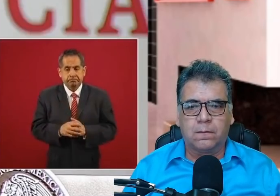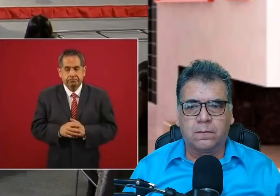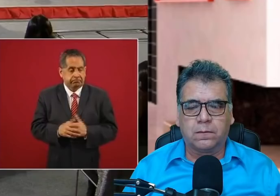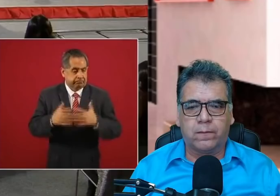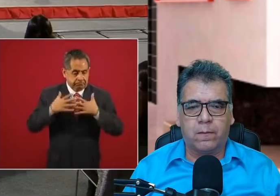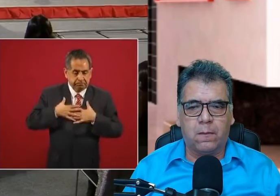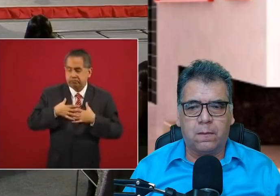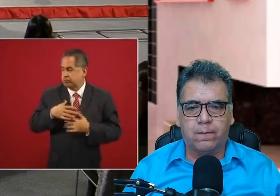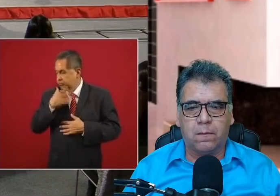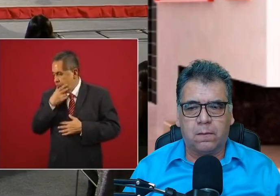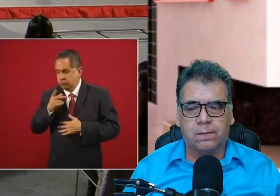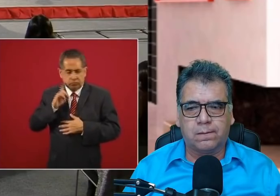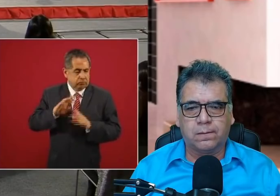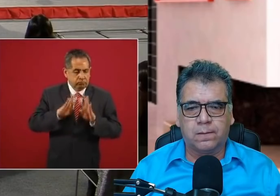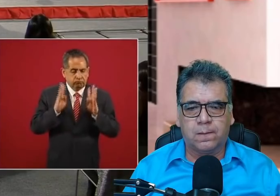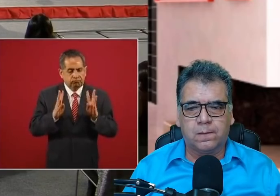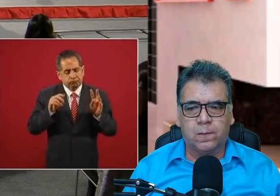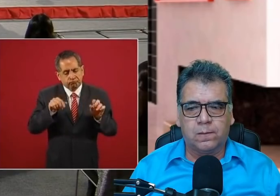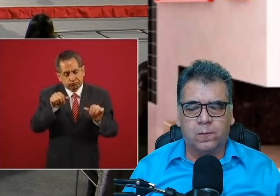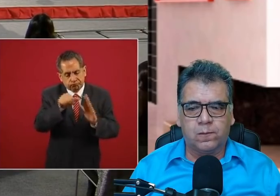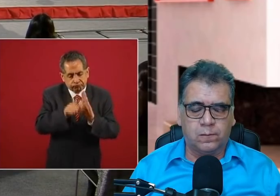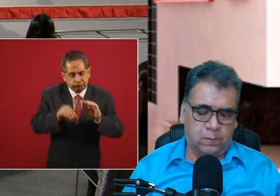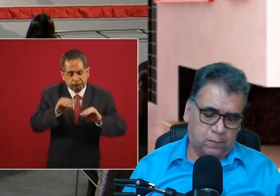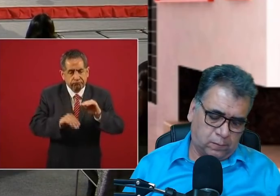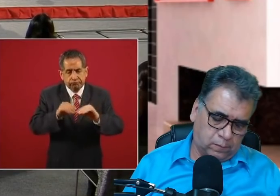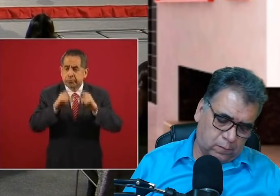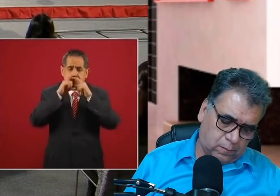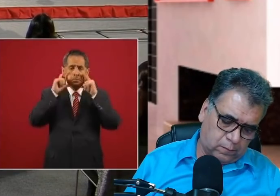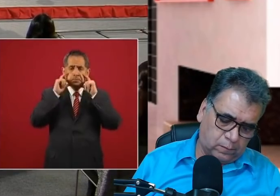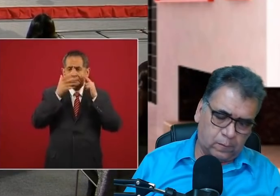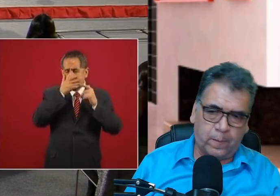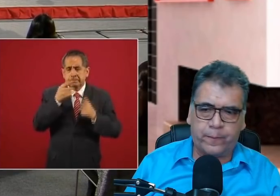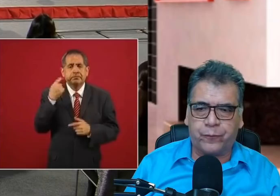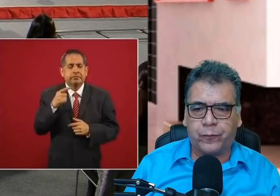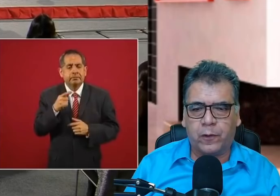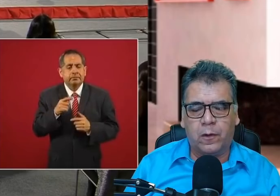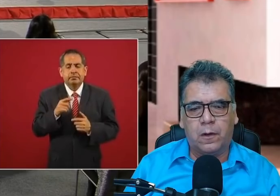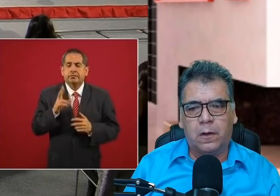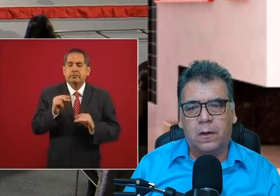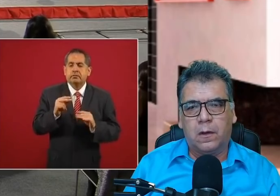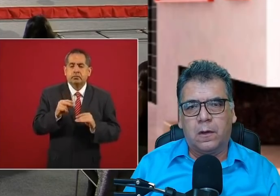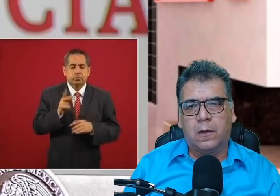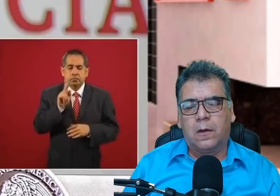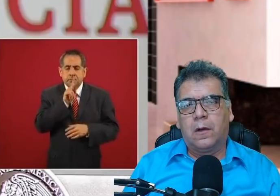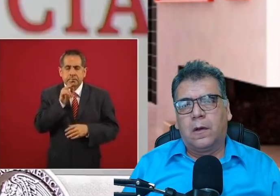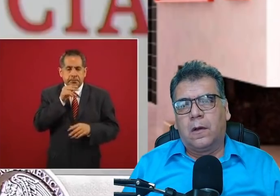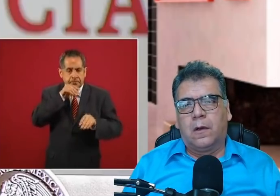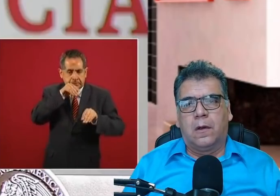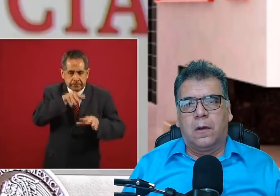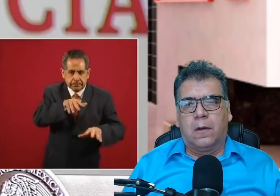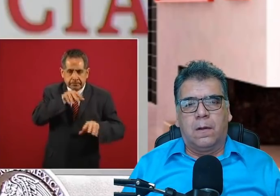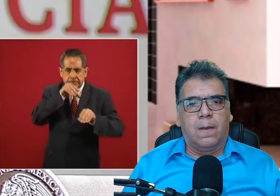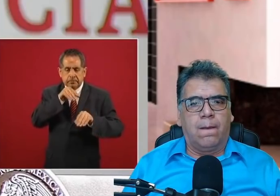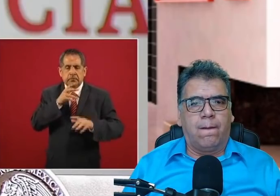la cirujana y demás miembros del equipo utilizan el cubrebocas para evitar, al respirar, quizá